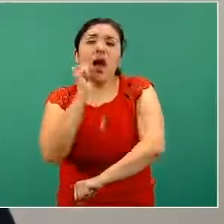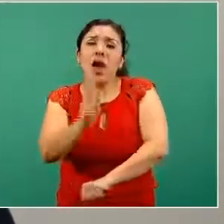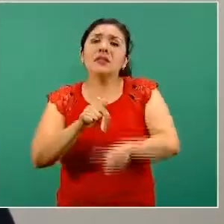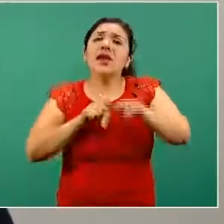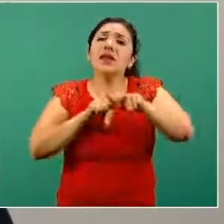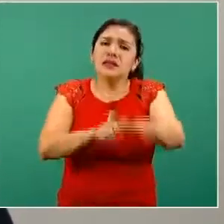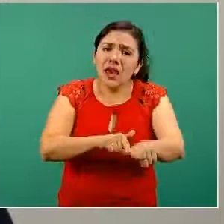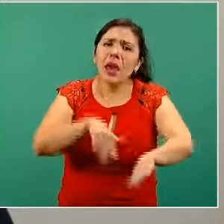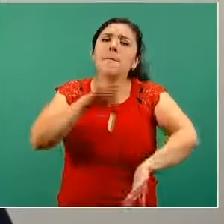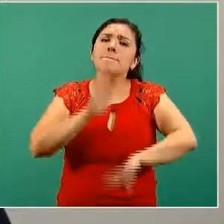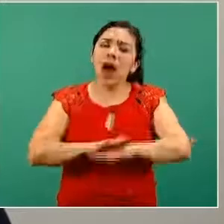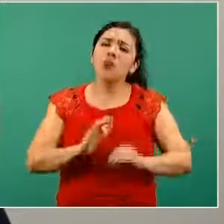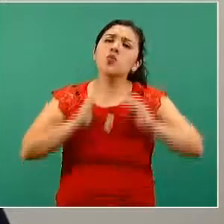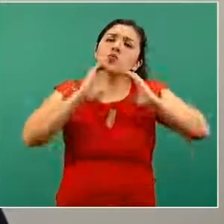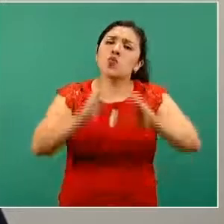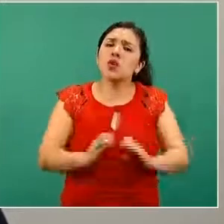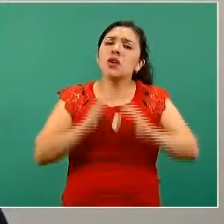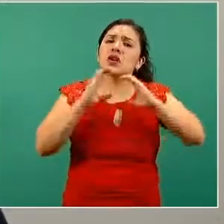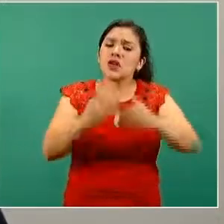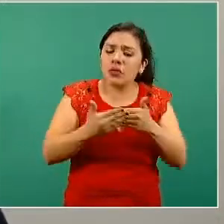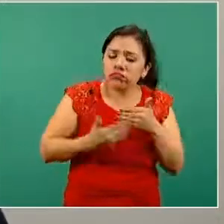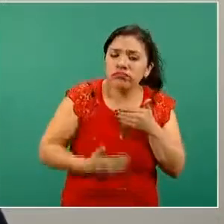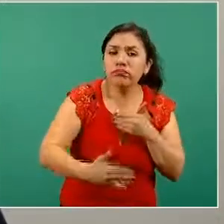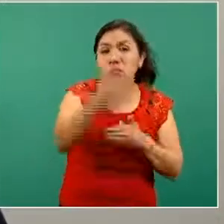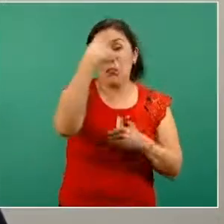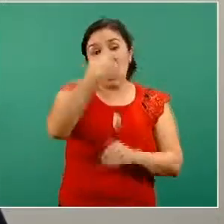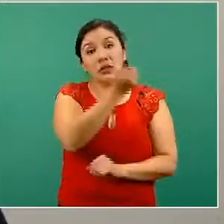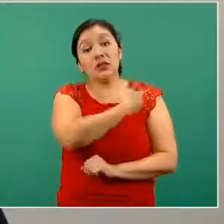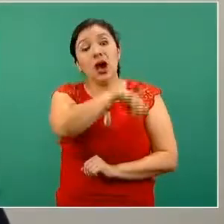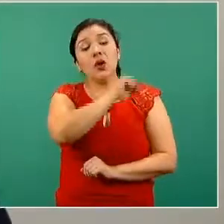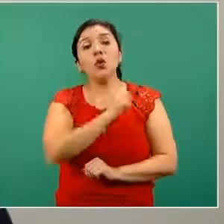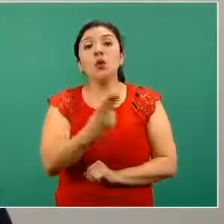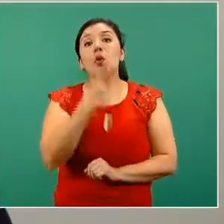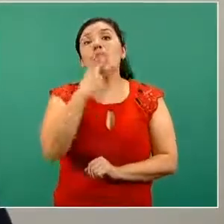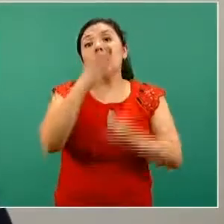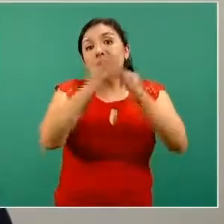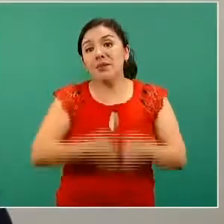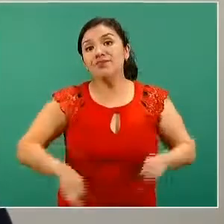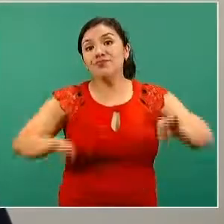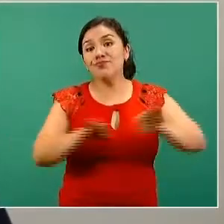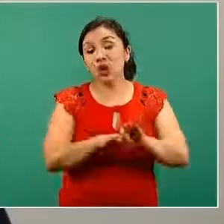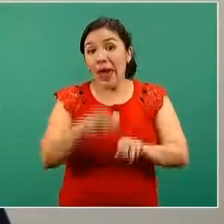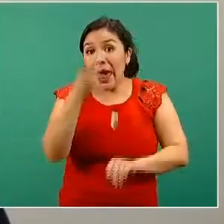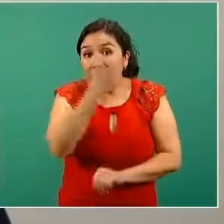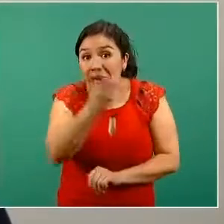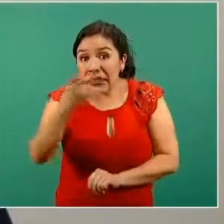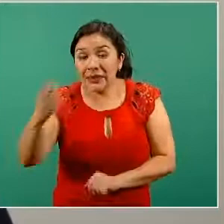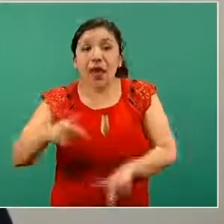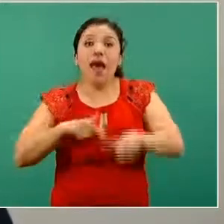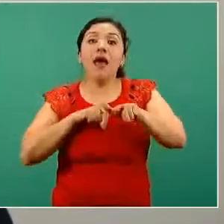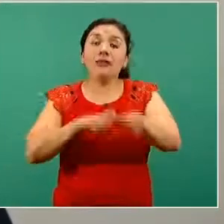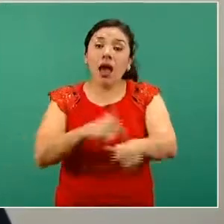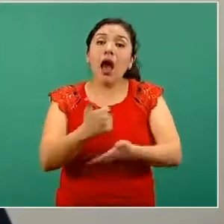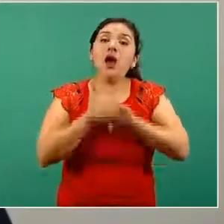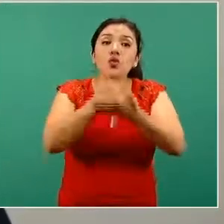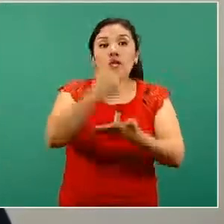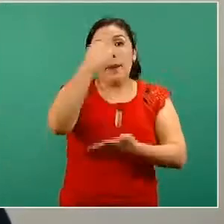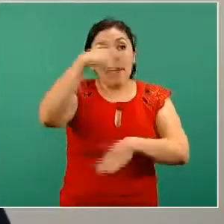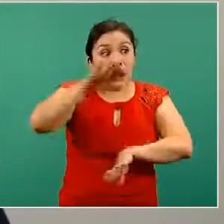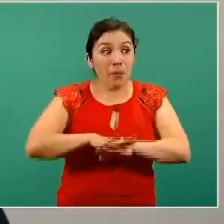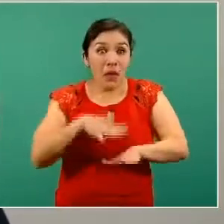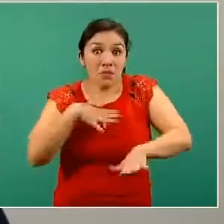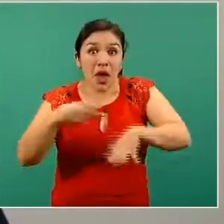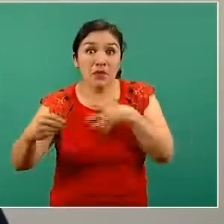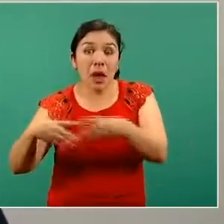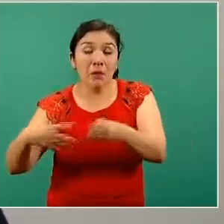continuar implementando las acciones de salud pública en materia de prevención que van a contribuir a no